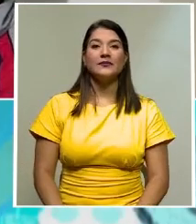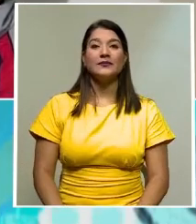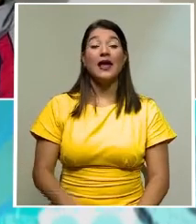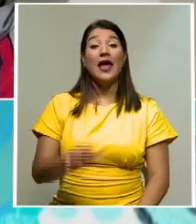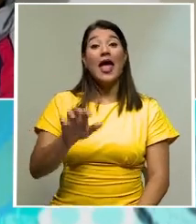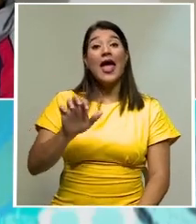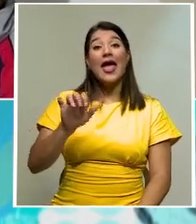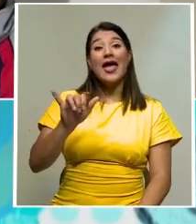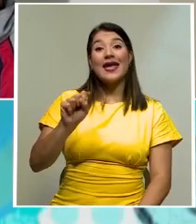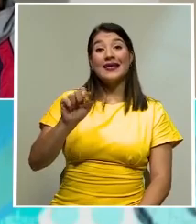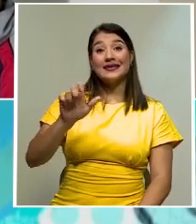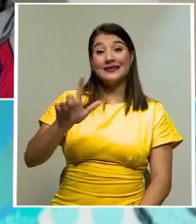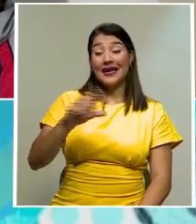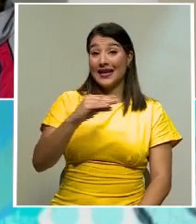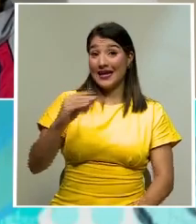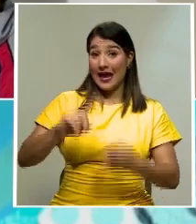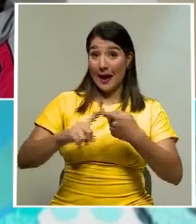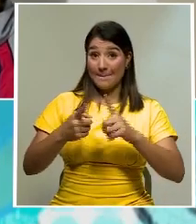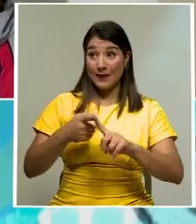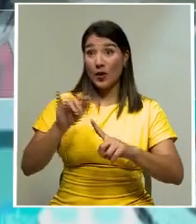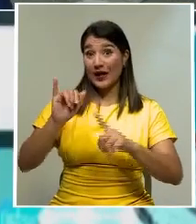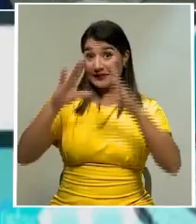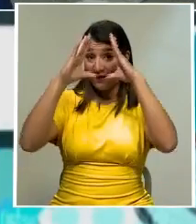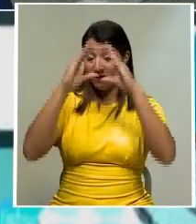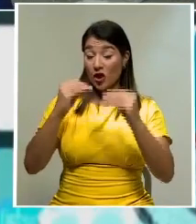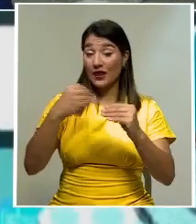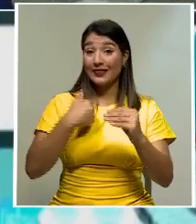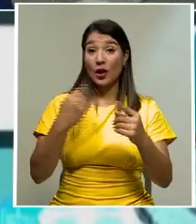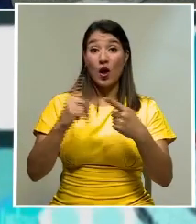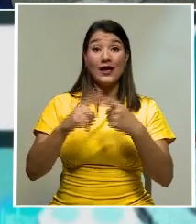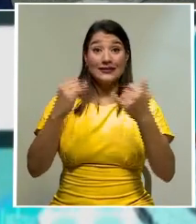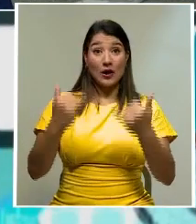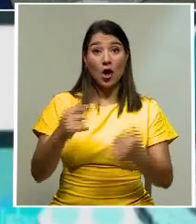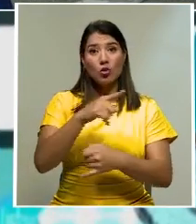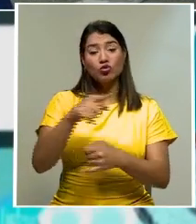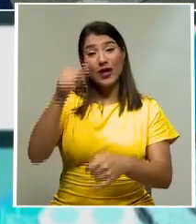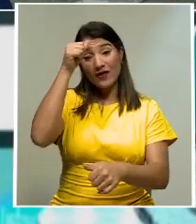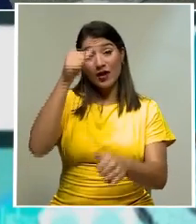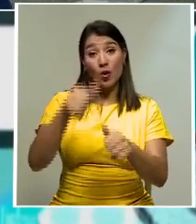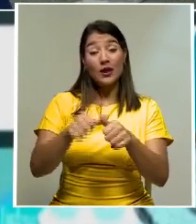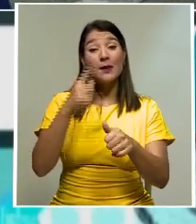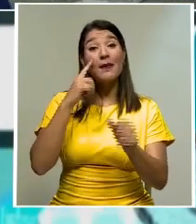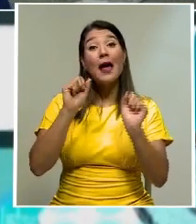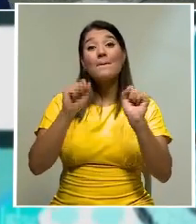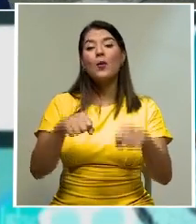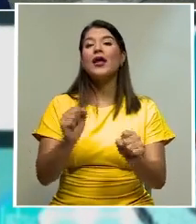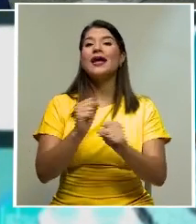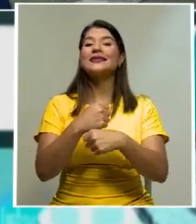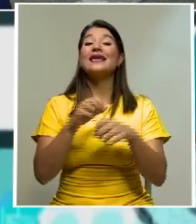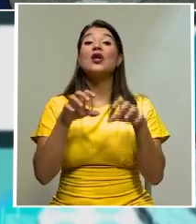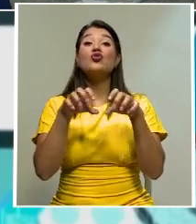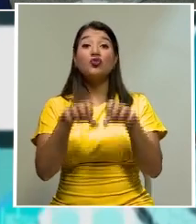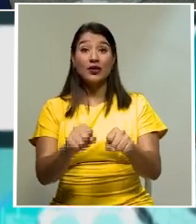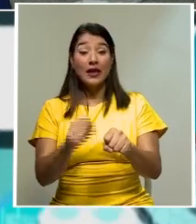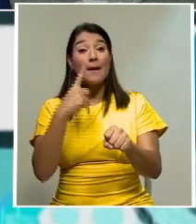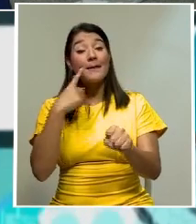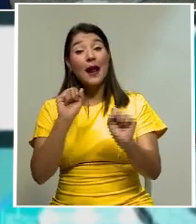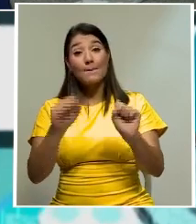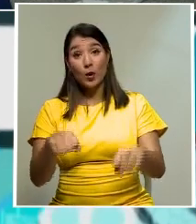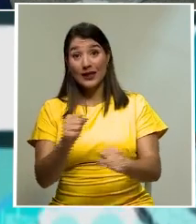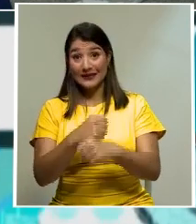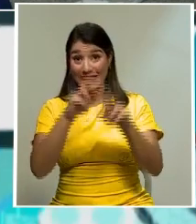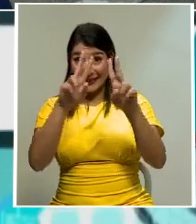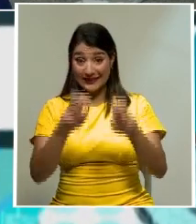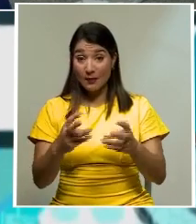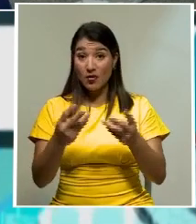Eisel y amigos televidentes, es la información que tengo de momento. Nada más recordarles que para sacar esta cita para realizarse esta prueba rápida